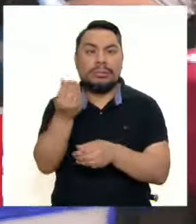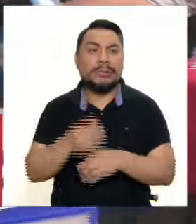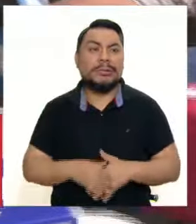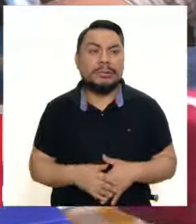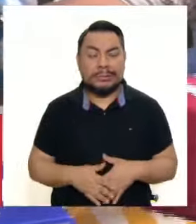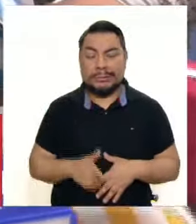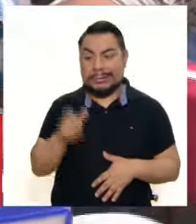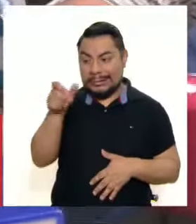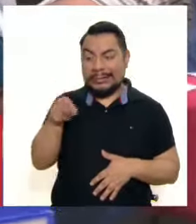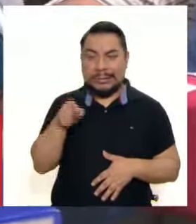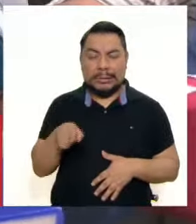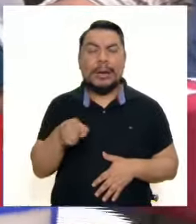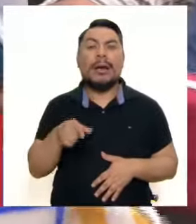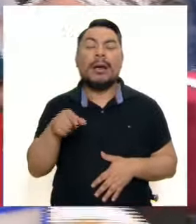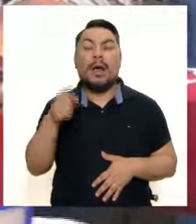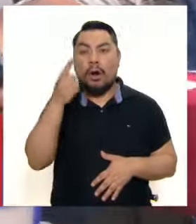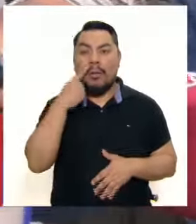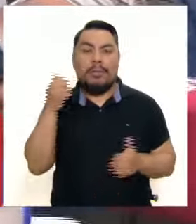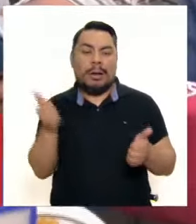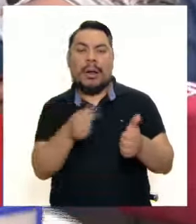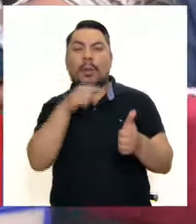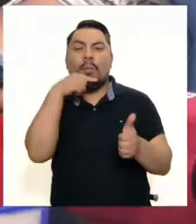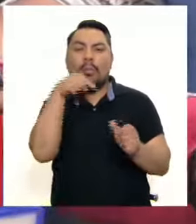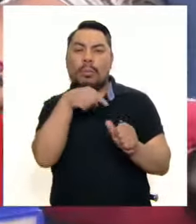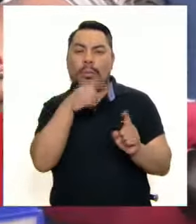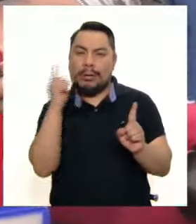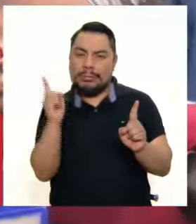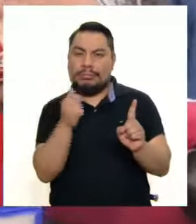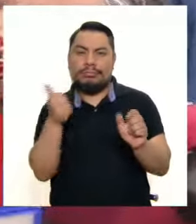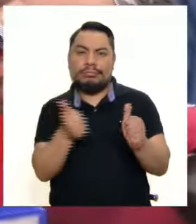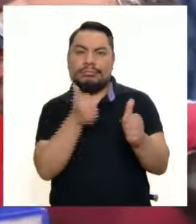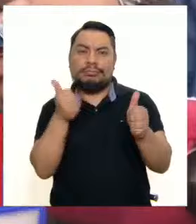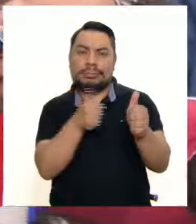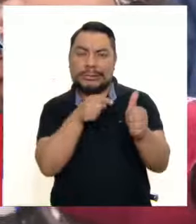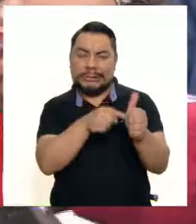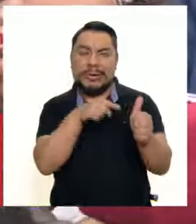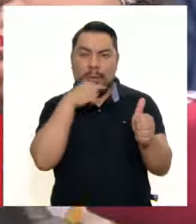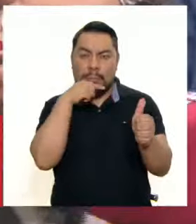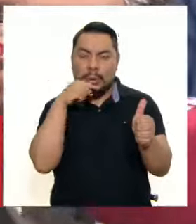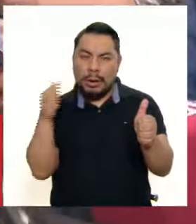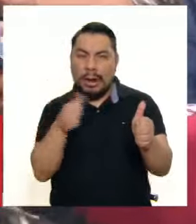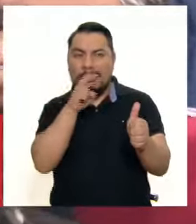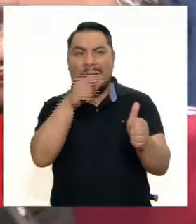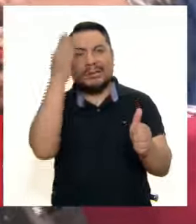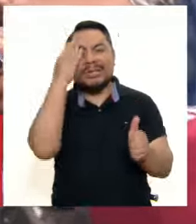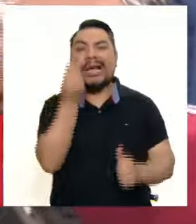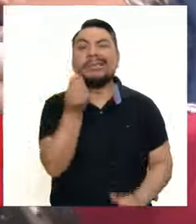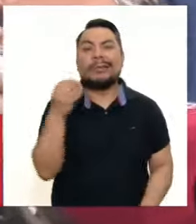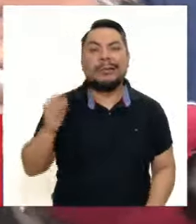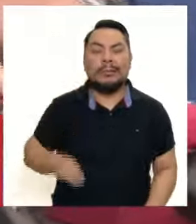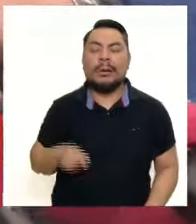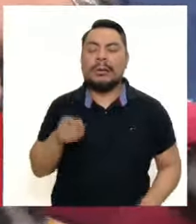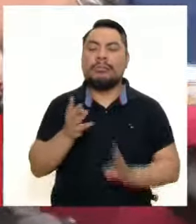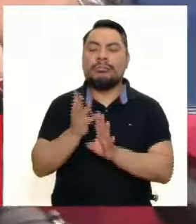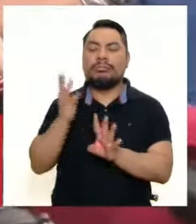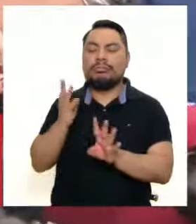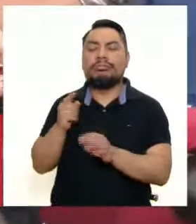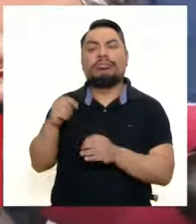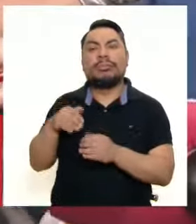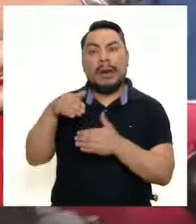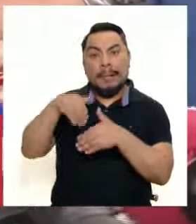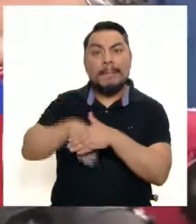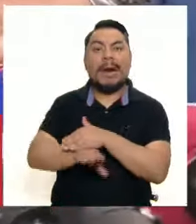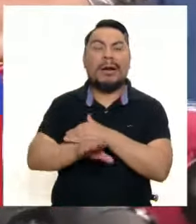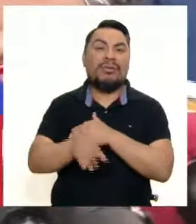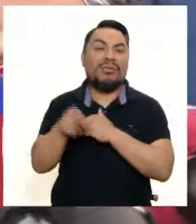Estos criminales estaban haciendo seguimiento, un marcaje a la víctima, cuando estaba haciendo la cola para ingresar al Banco